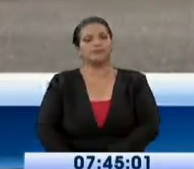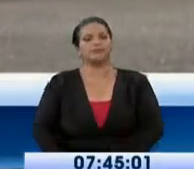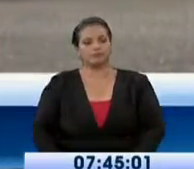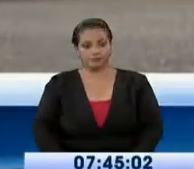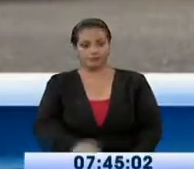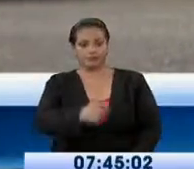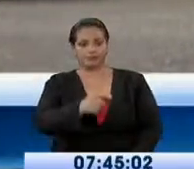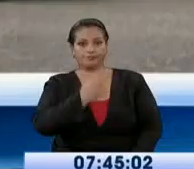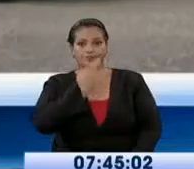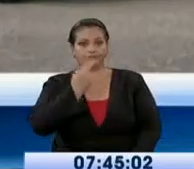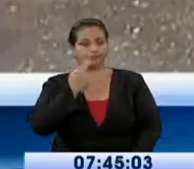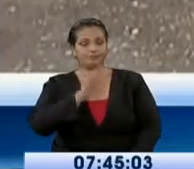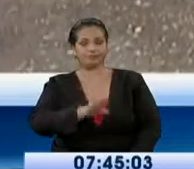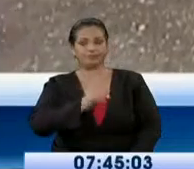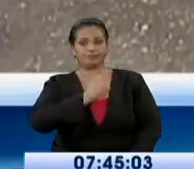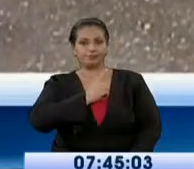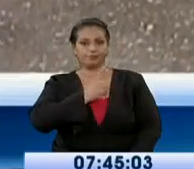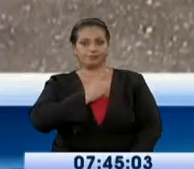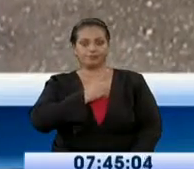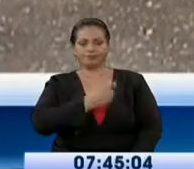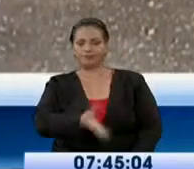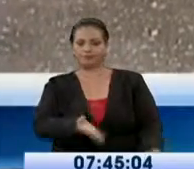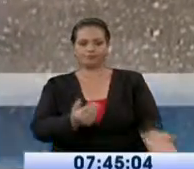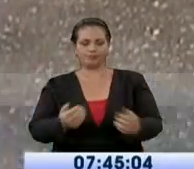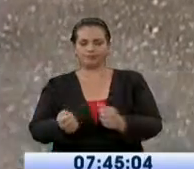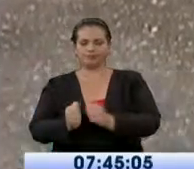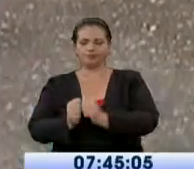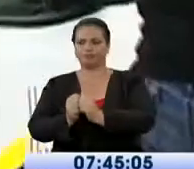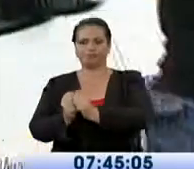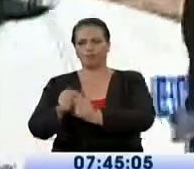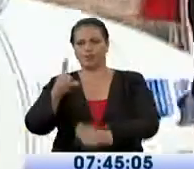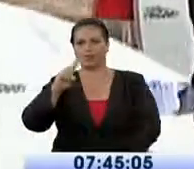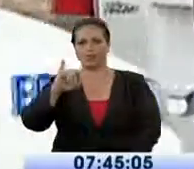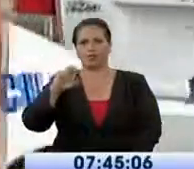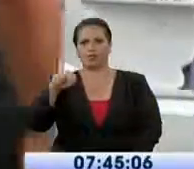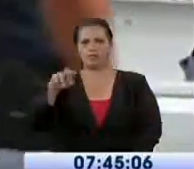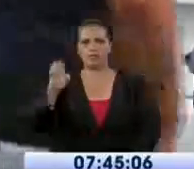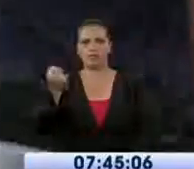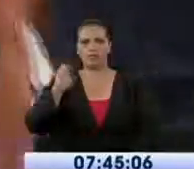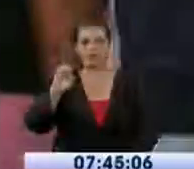de la DINASET sobre lo ocurrido, informó Ítalo Ruiz.